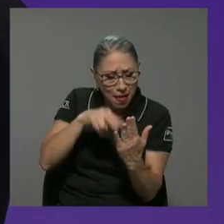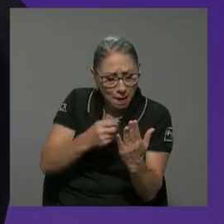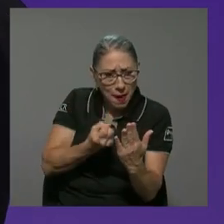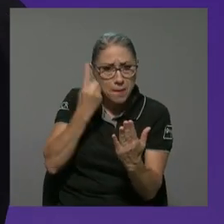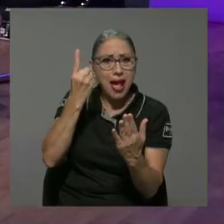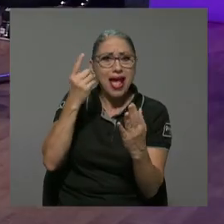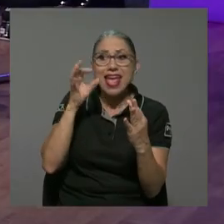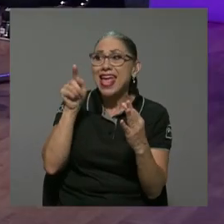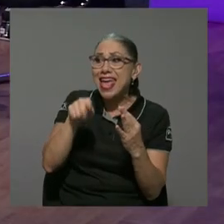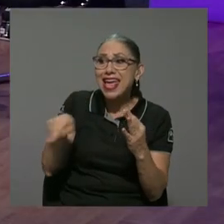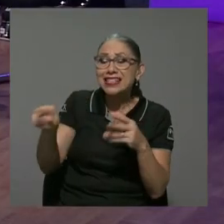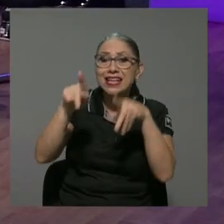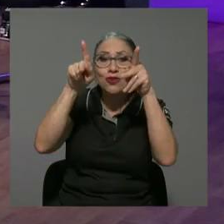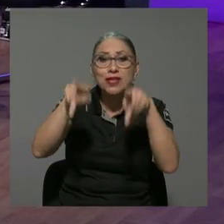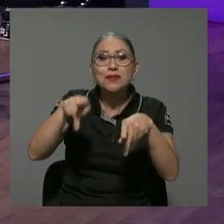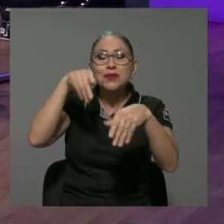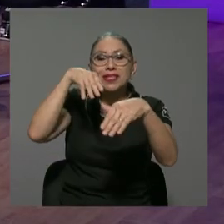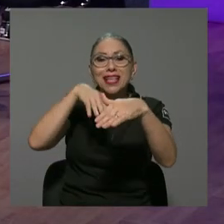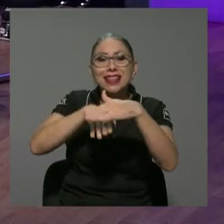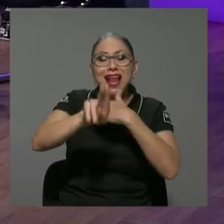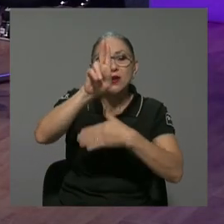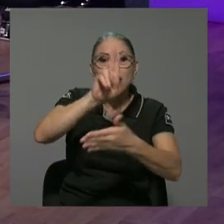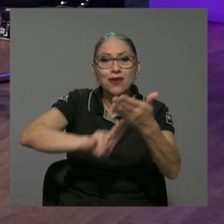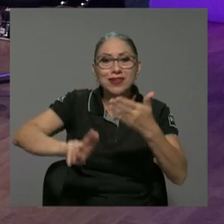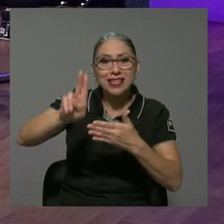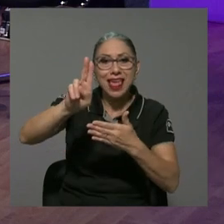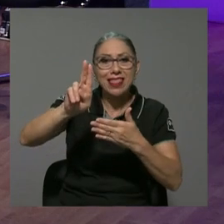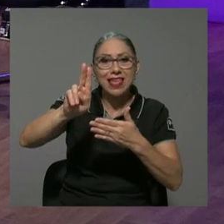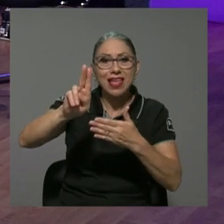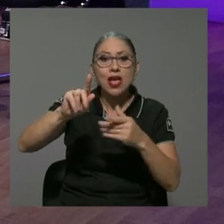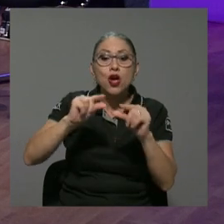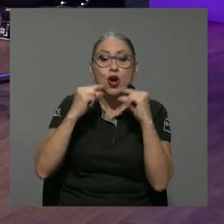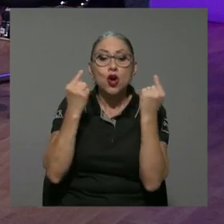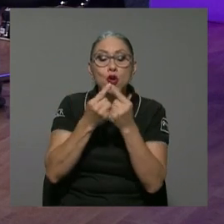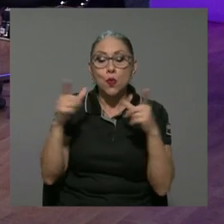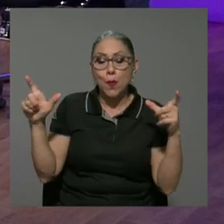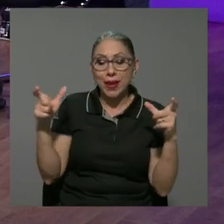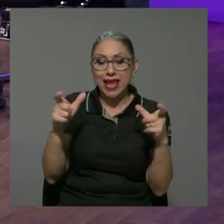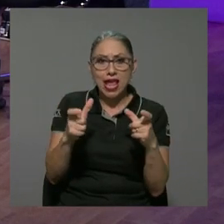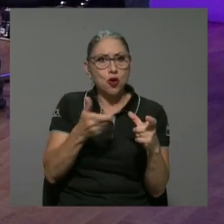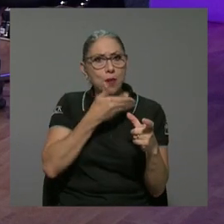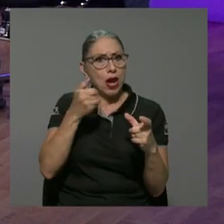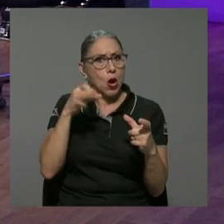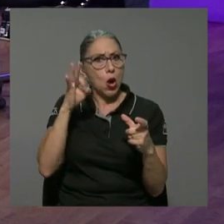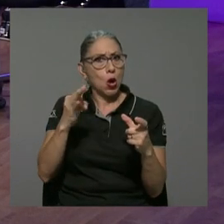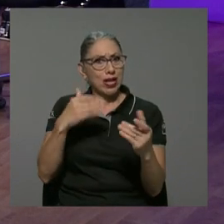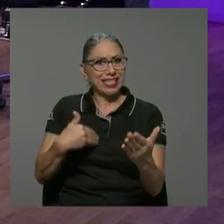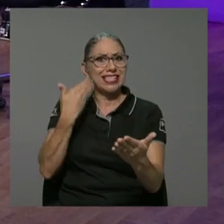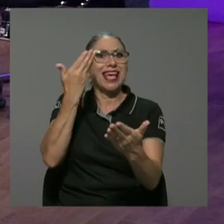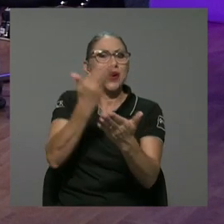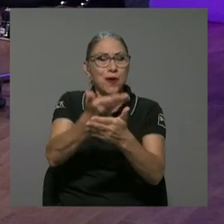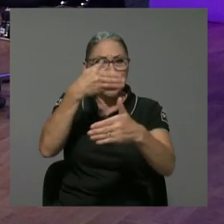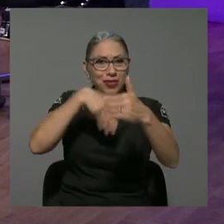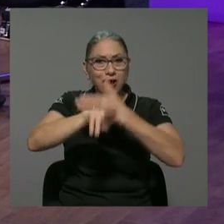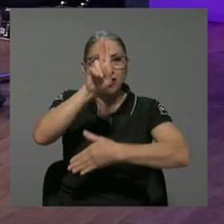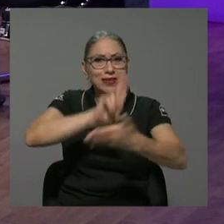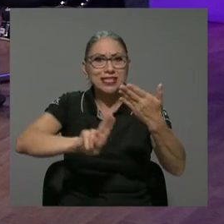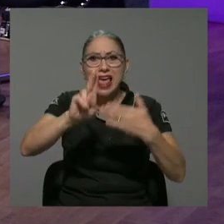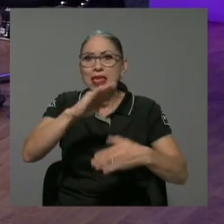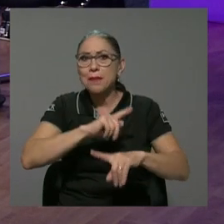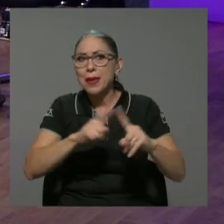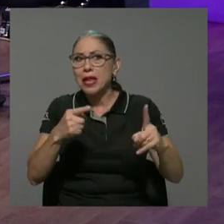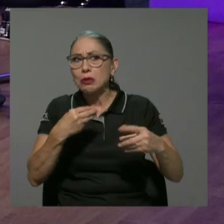O sea que estamos hablando del pequeño grupo que mejor llegó y que tiene dificultades. Entonces, tenemos una